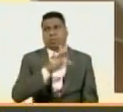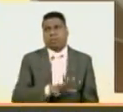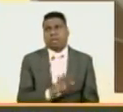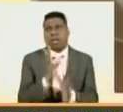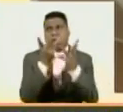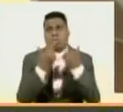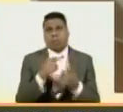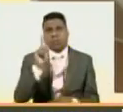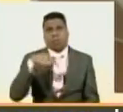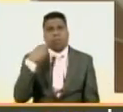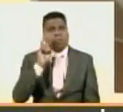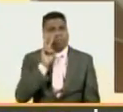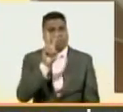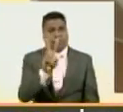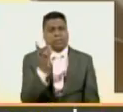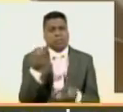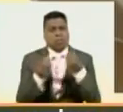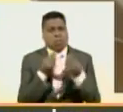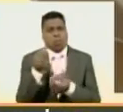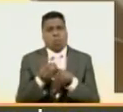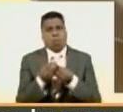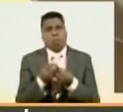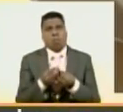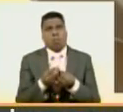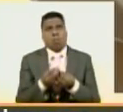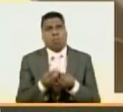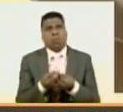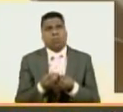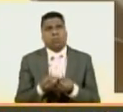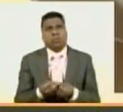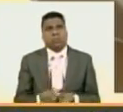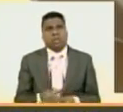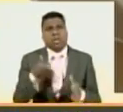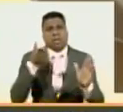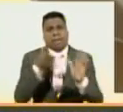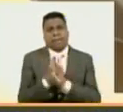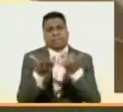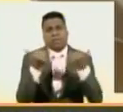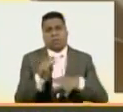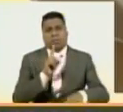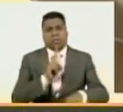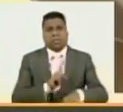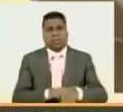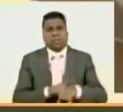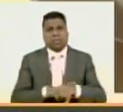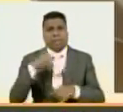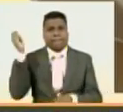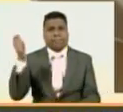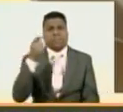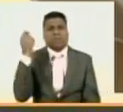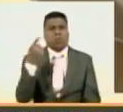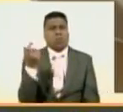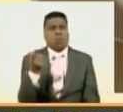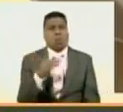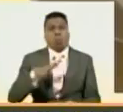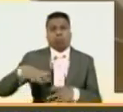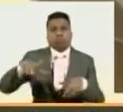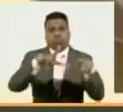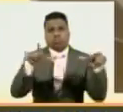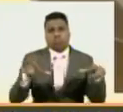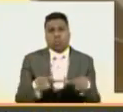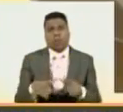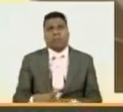Cuéntenos, luego de ver este balance hecho por el ministro Néstor Reverol Torres, ¿qué ocurre ahora mismo en la entidad llanera? ¿Cómo está el ambiente en todo el estado